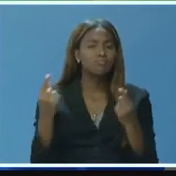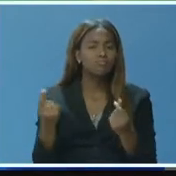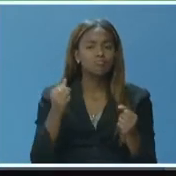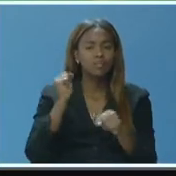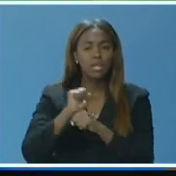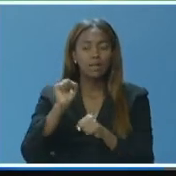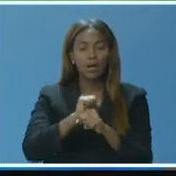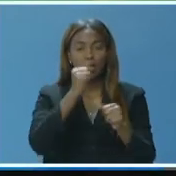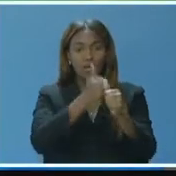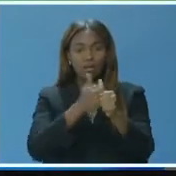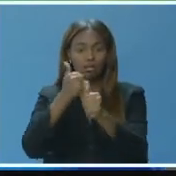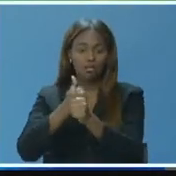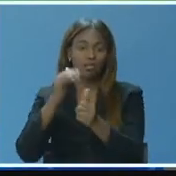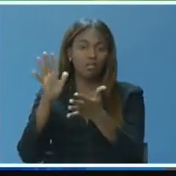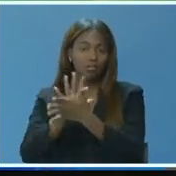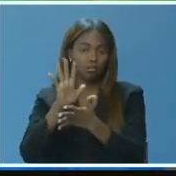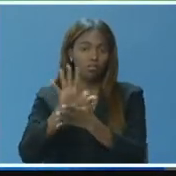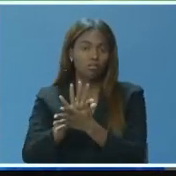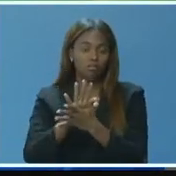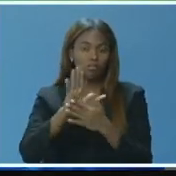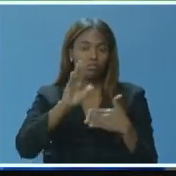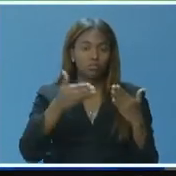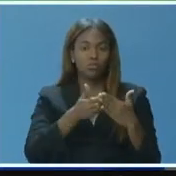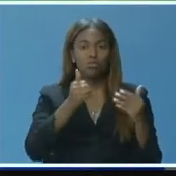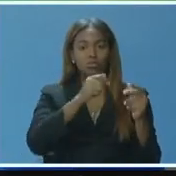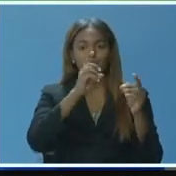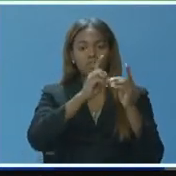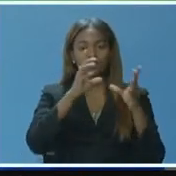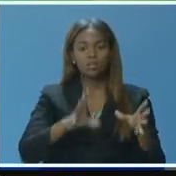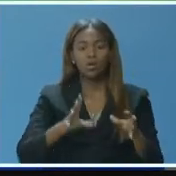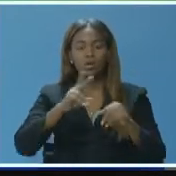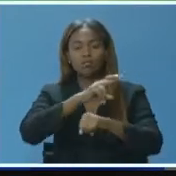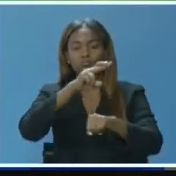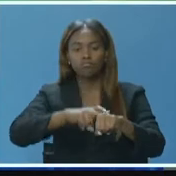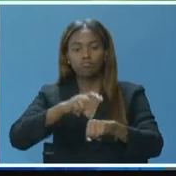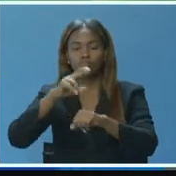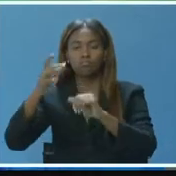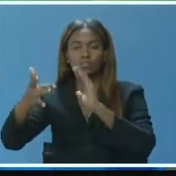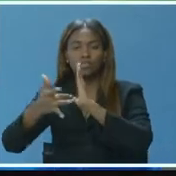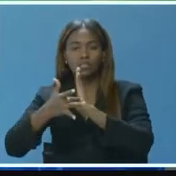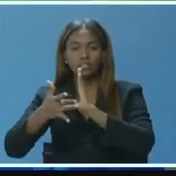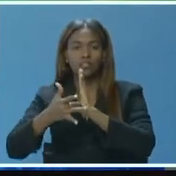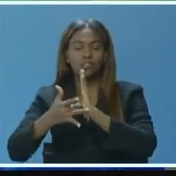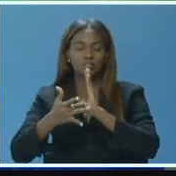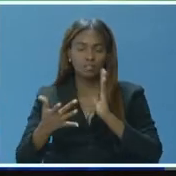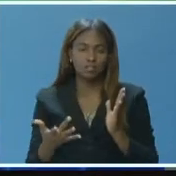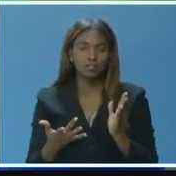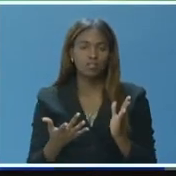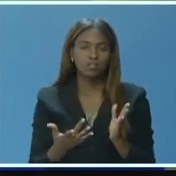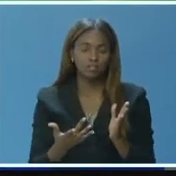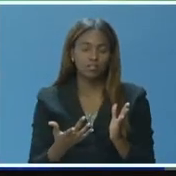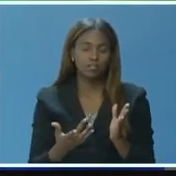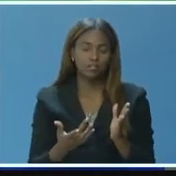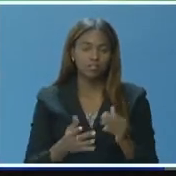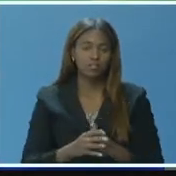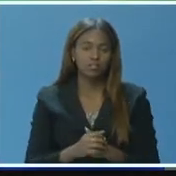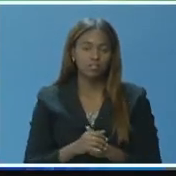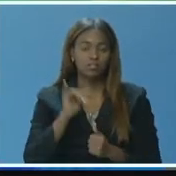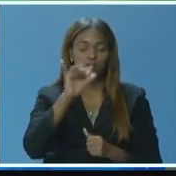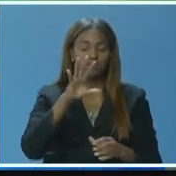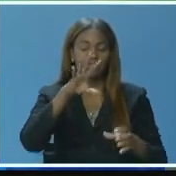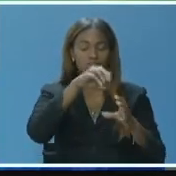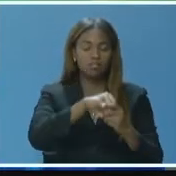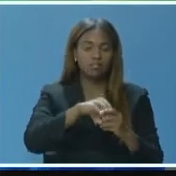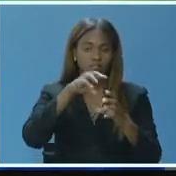centros educativos, todos los directores de distritos, regionales, técnicos, docentes. Ahora mismo hay un